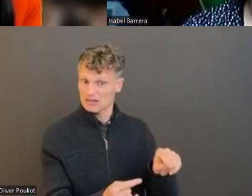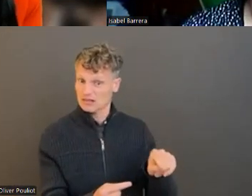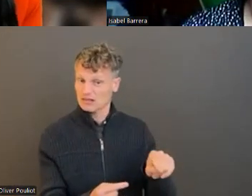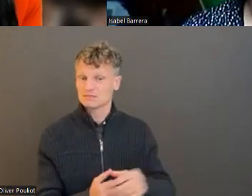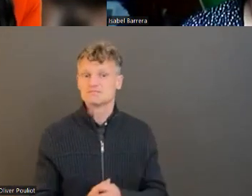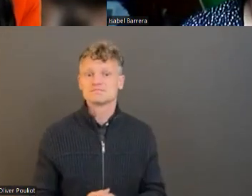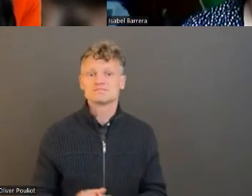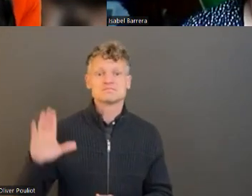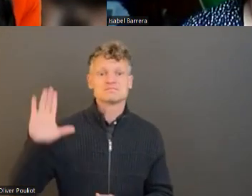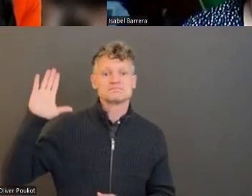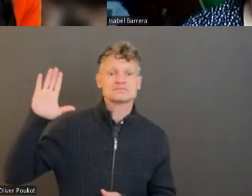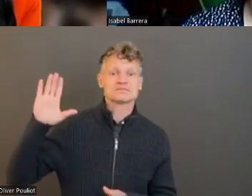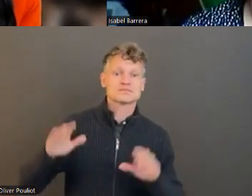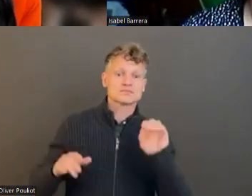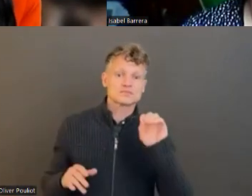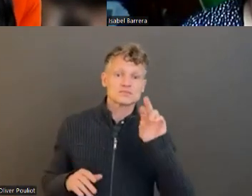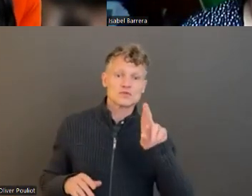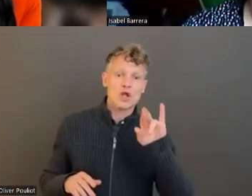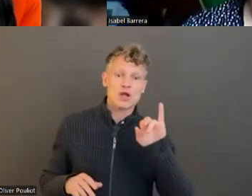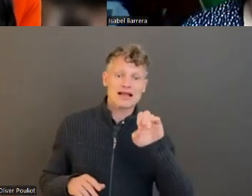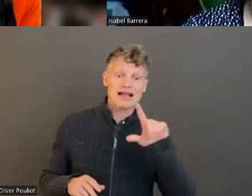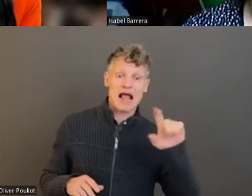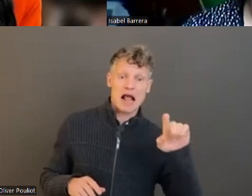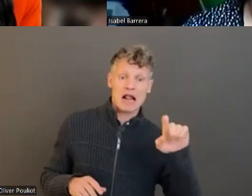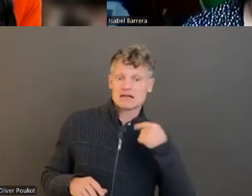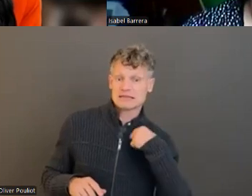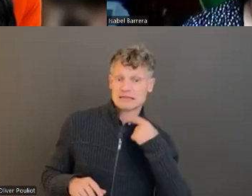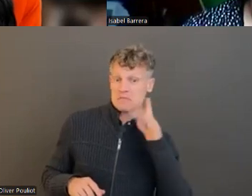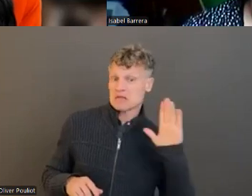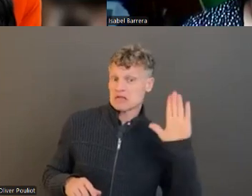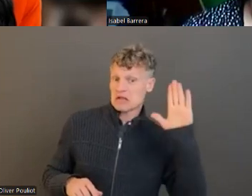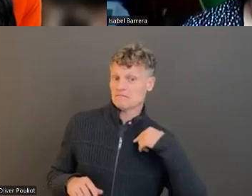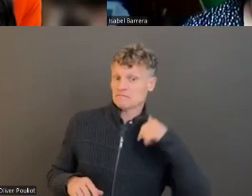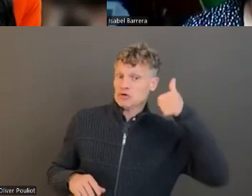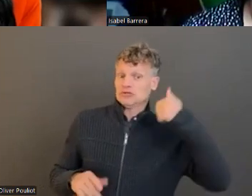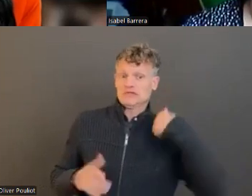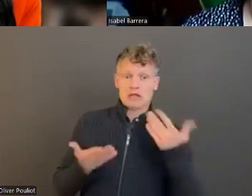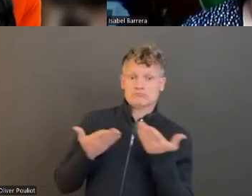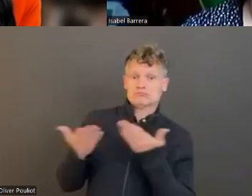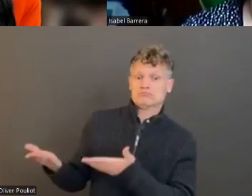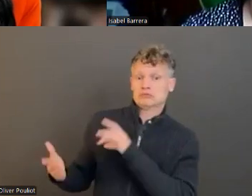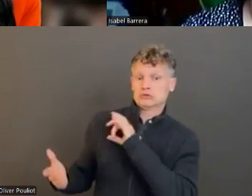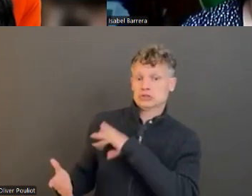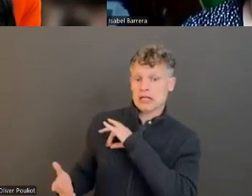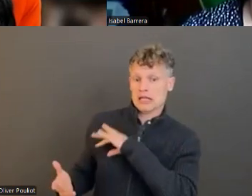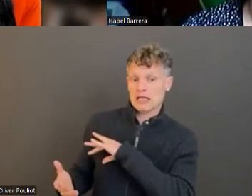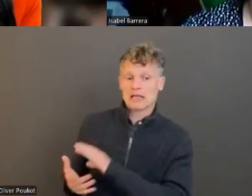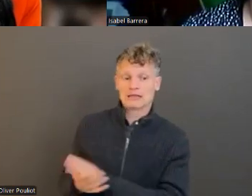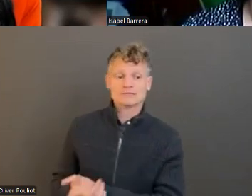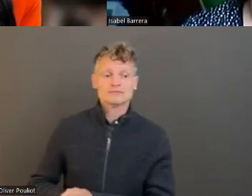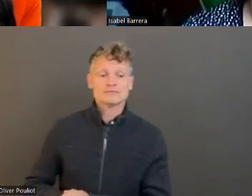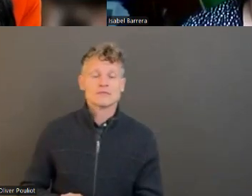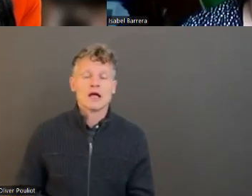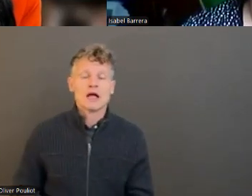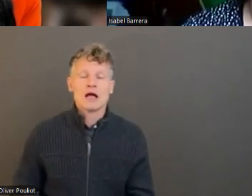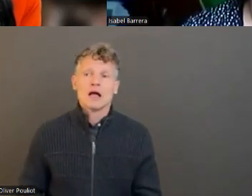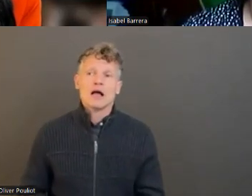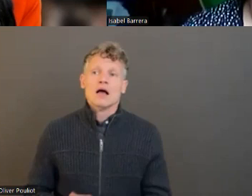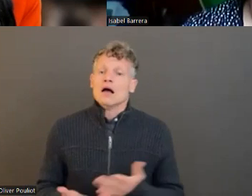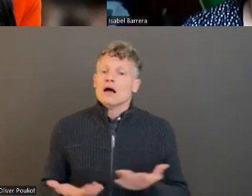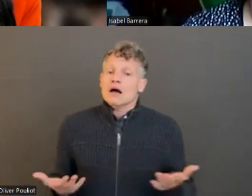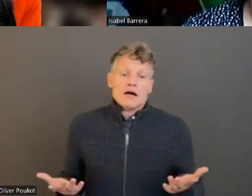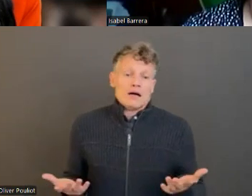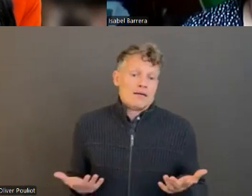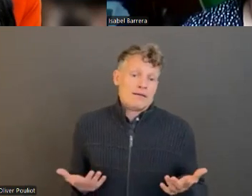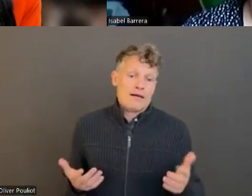¿no? Cuando uno refiere al tema de determinación social o el abordaje de los determinantes sociales, no es algo solo que